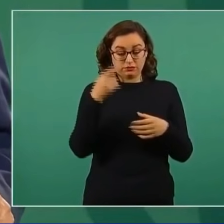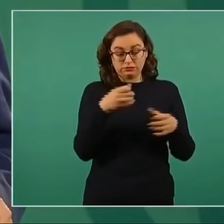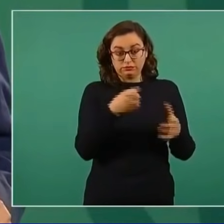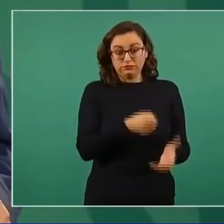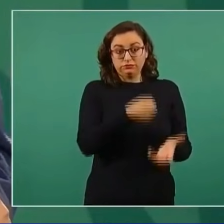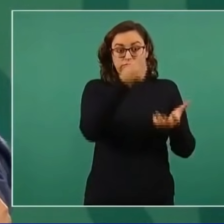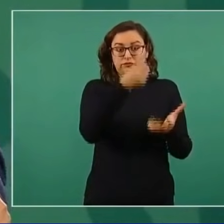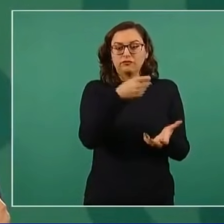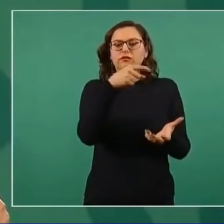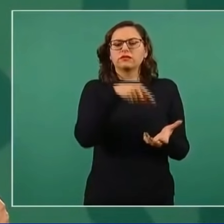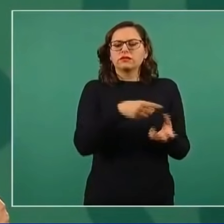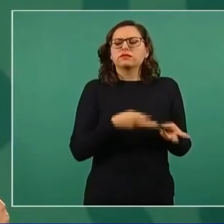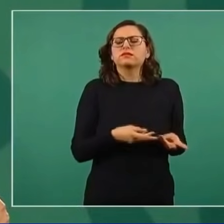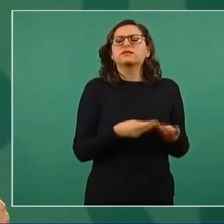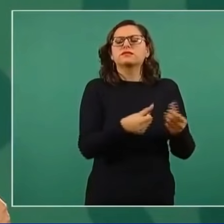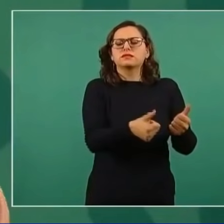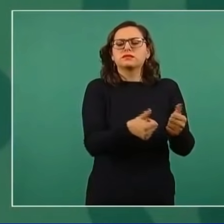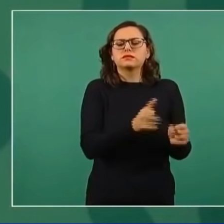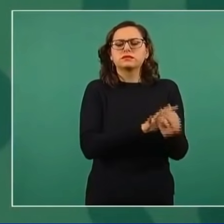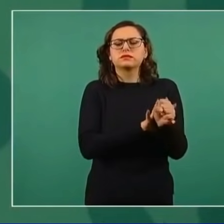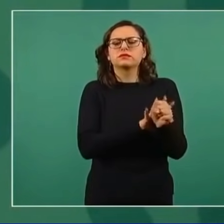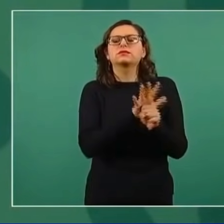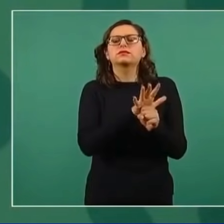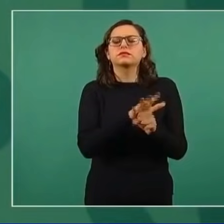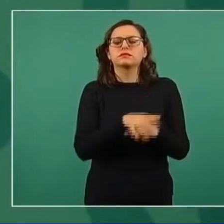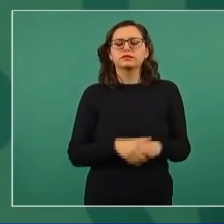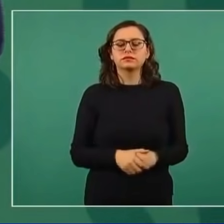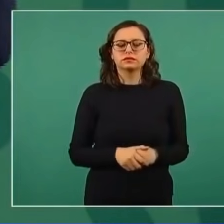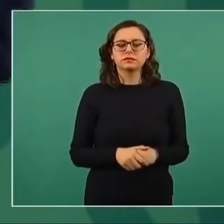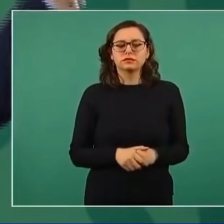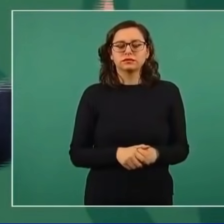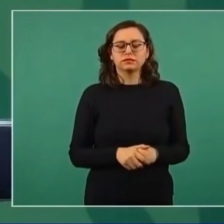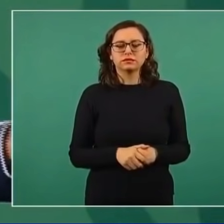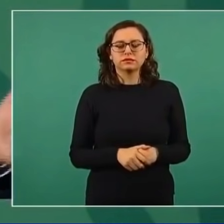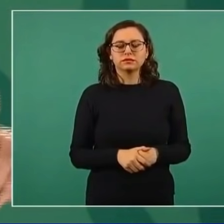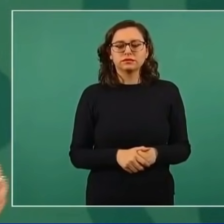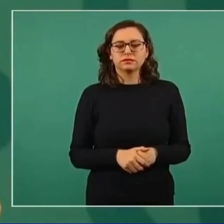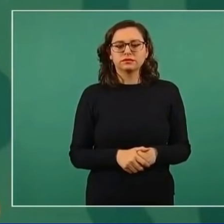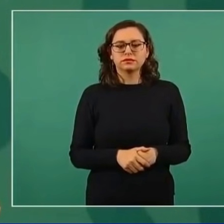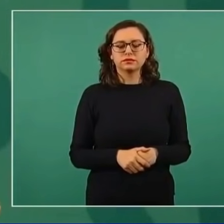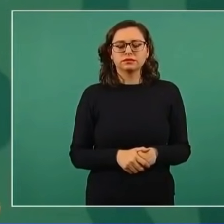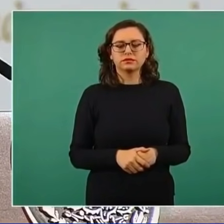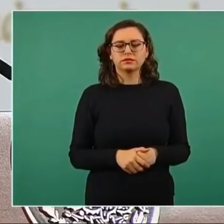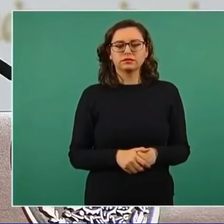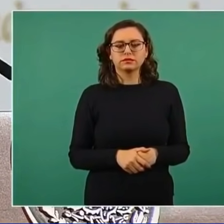pues era dinero que se ocupaba en construir